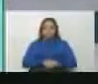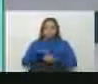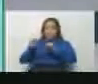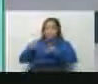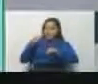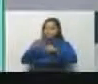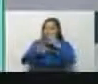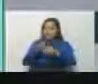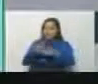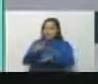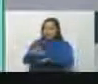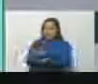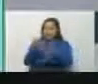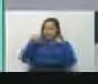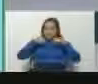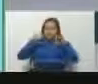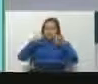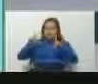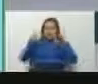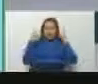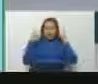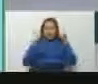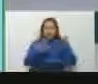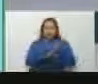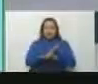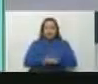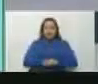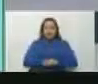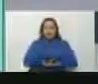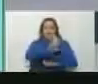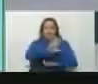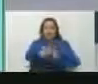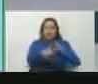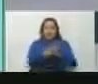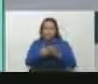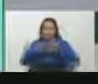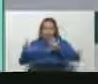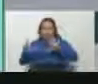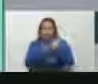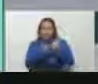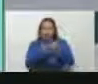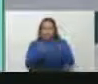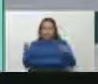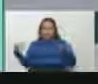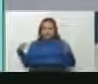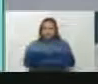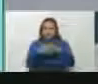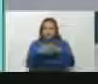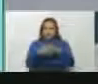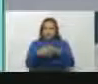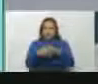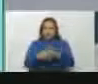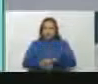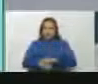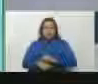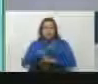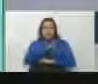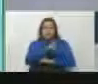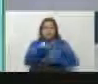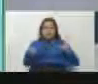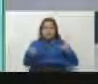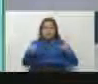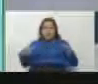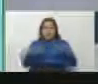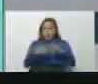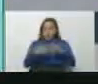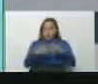un ejercicio en La Guaira sobre esto, el 5 al 8 de abril, un congreso, el 16º congreso. Y ahí se dieron